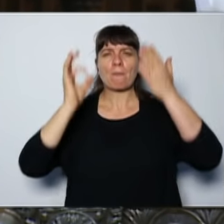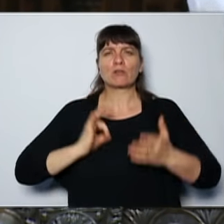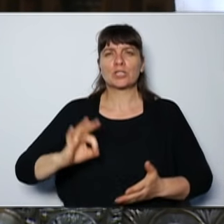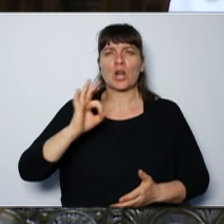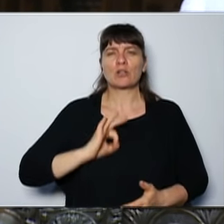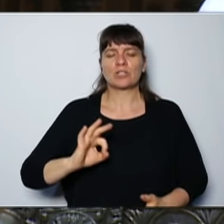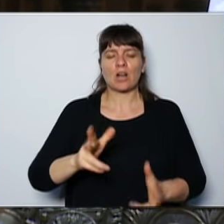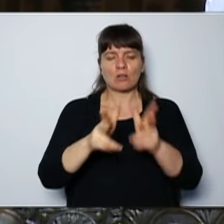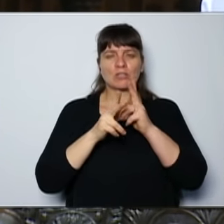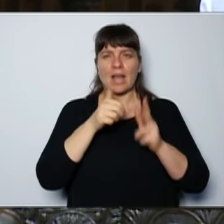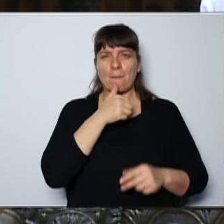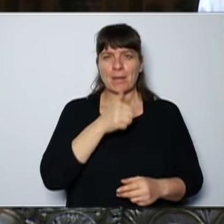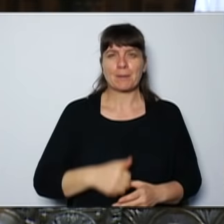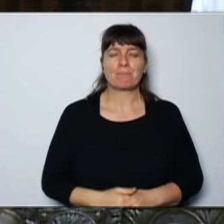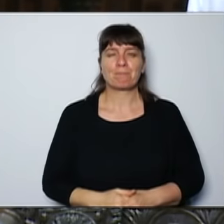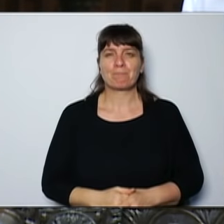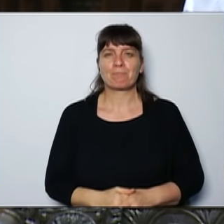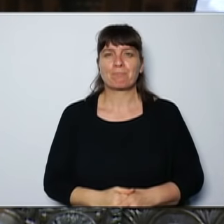de los siglos. Amén.